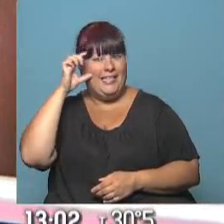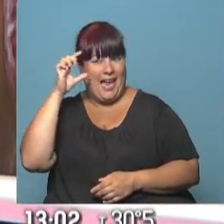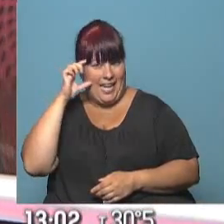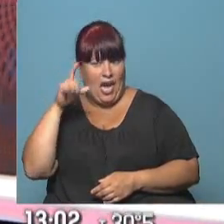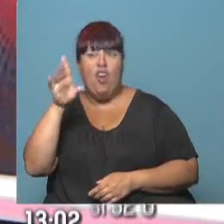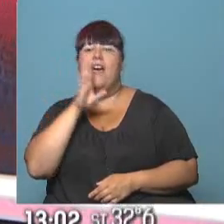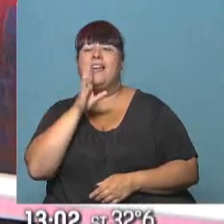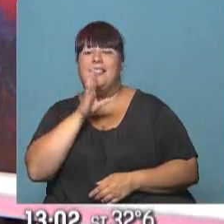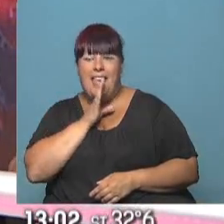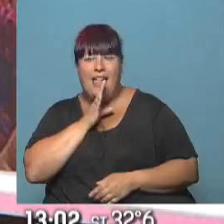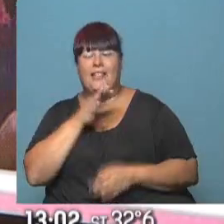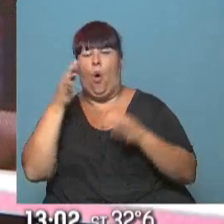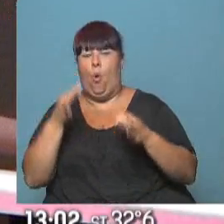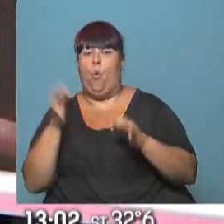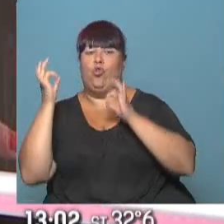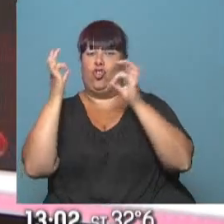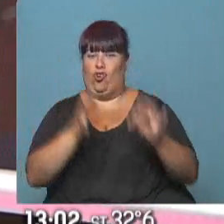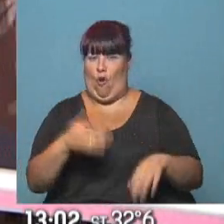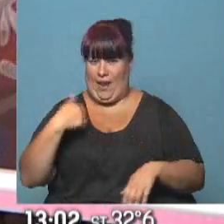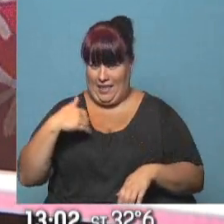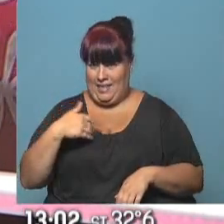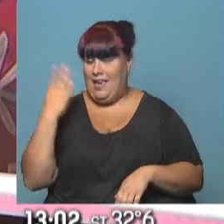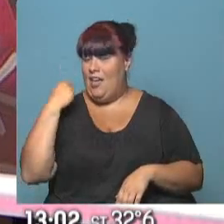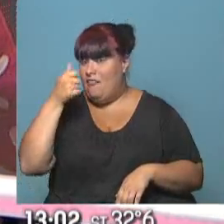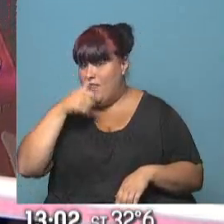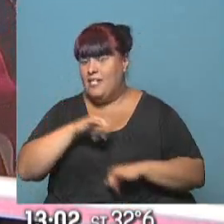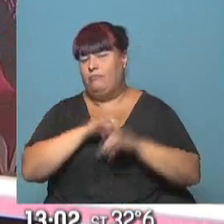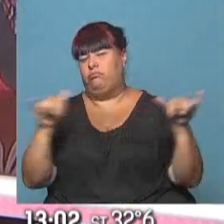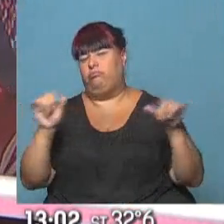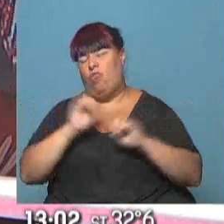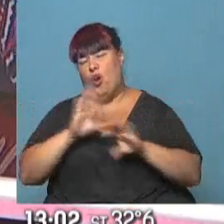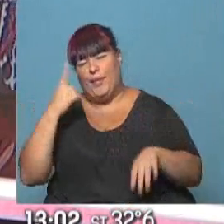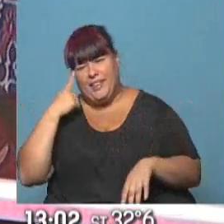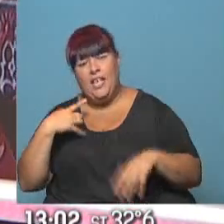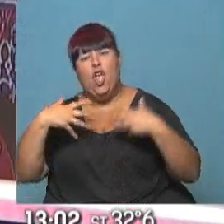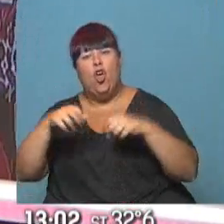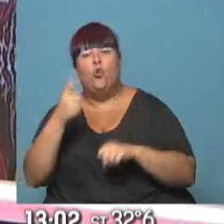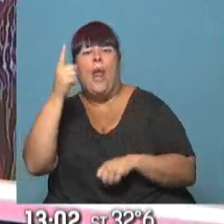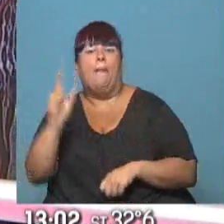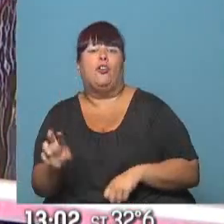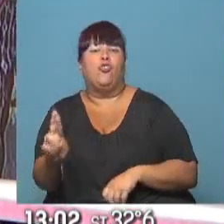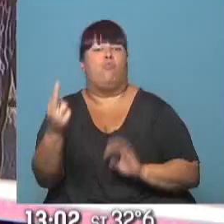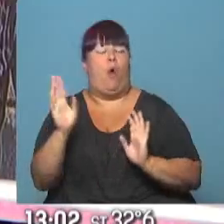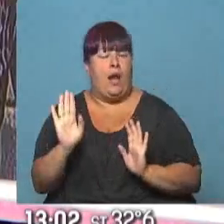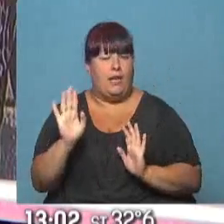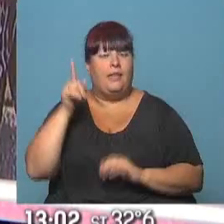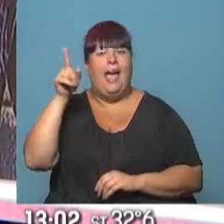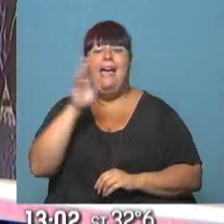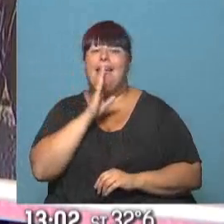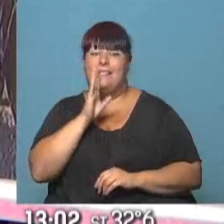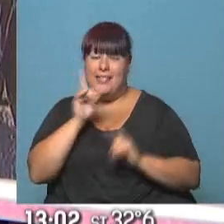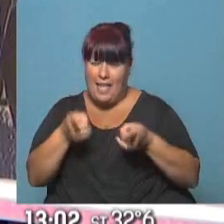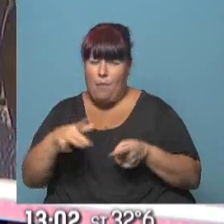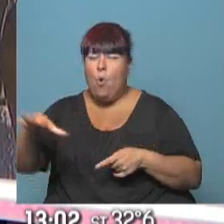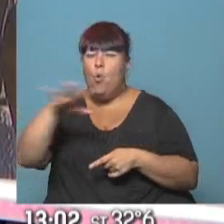en Ezeiza, cuando llegaba justamente al país. Y este fin de semana se conoció una noticia muy triste, el hallazgo de un cuerpo en Ezeiza, también